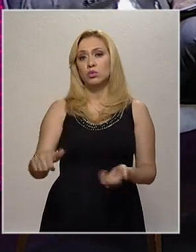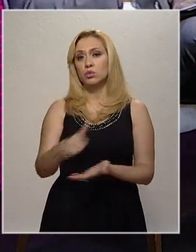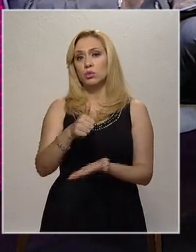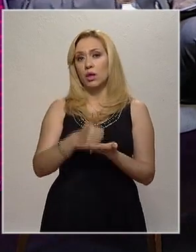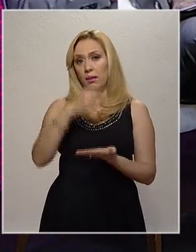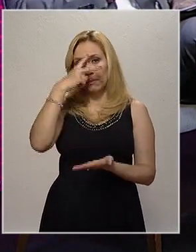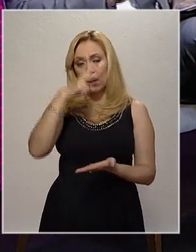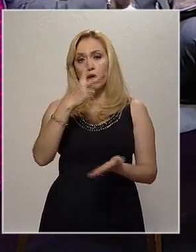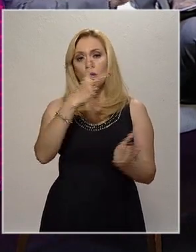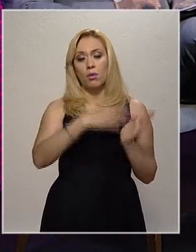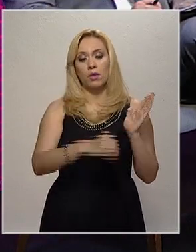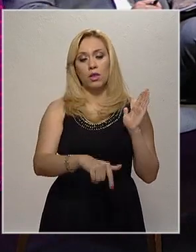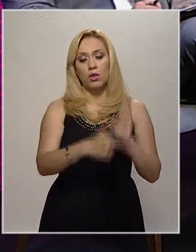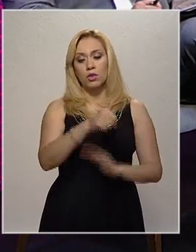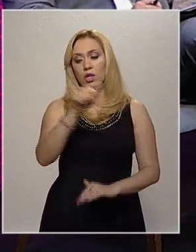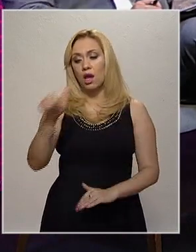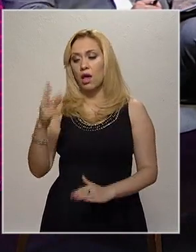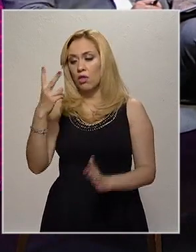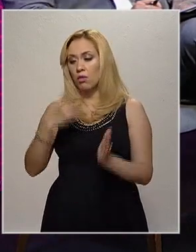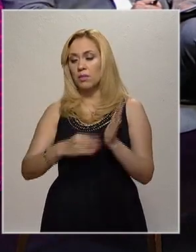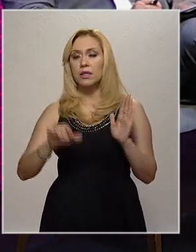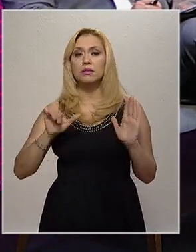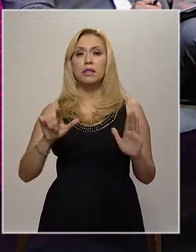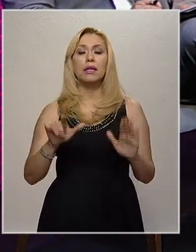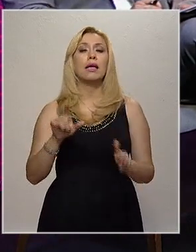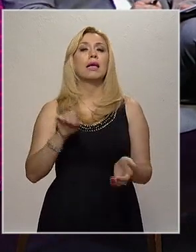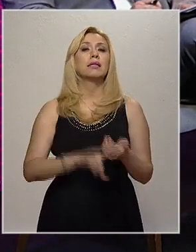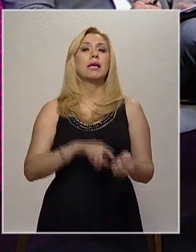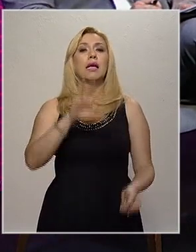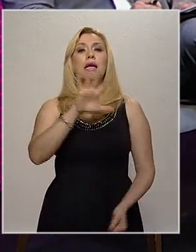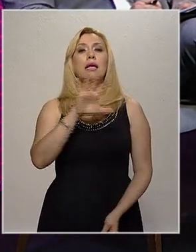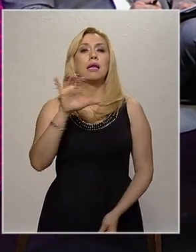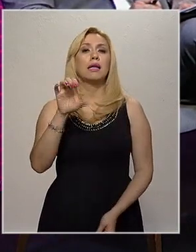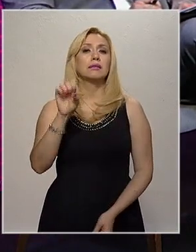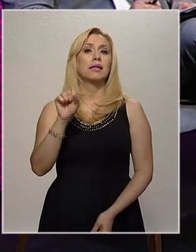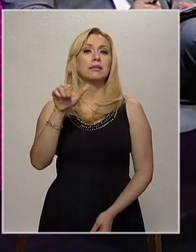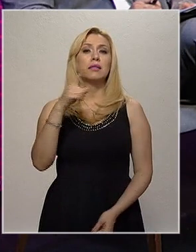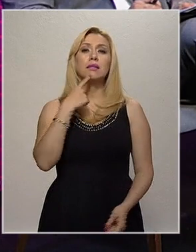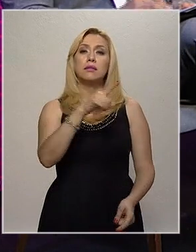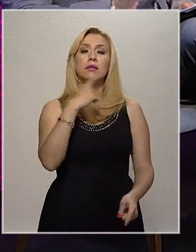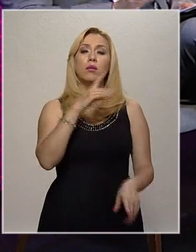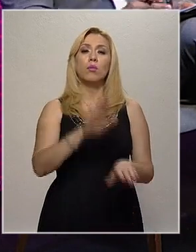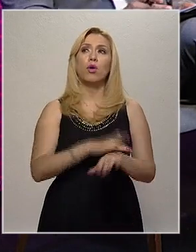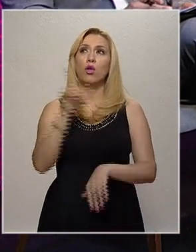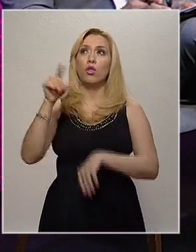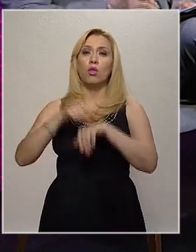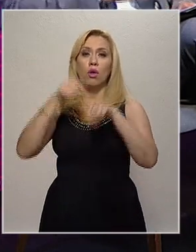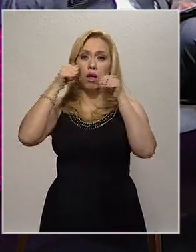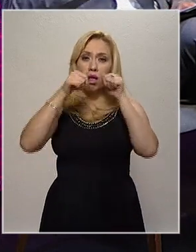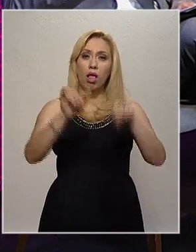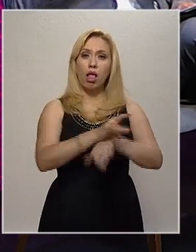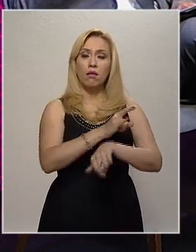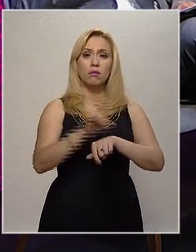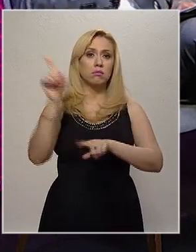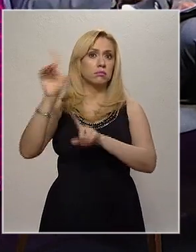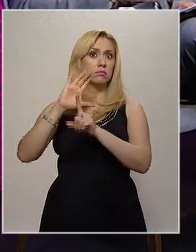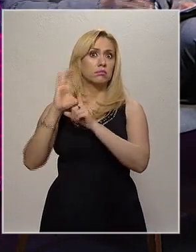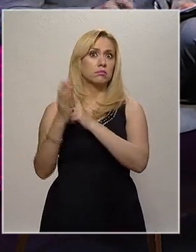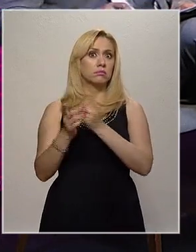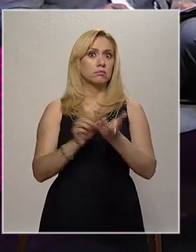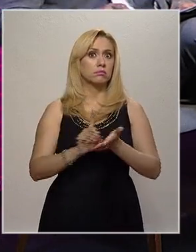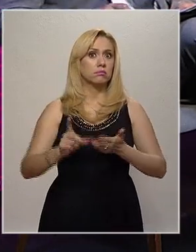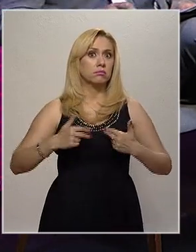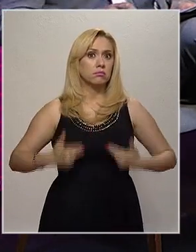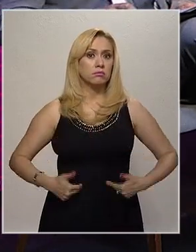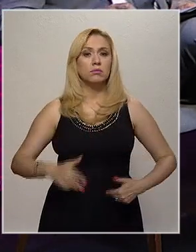Entre 2012 y 2017 se presentaron 567 quejas por violencia obstétrica en la CNDH, de las cuales 40